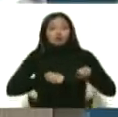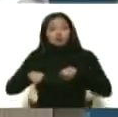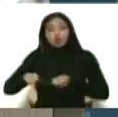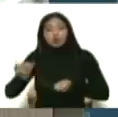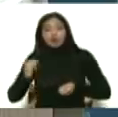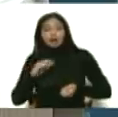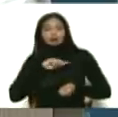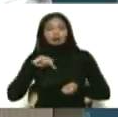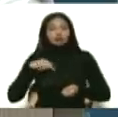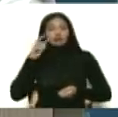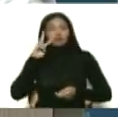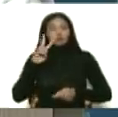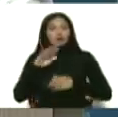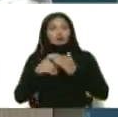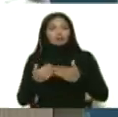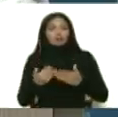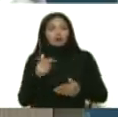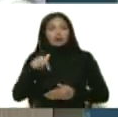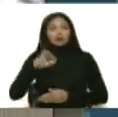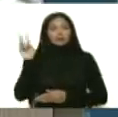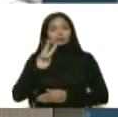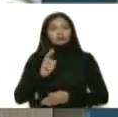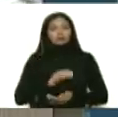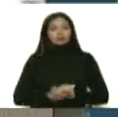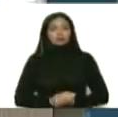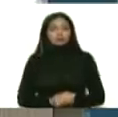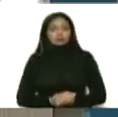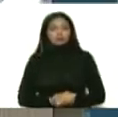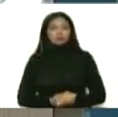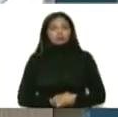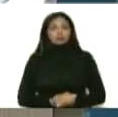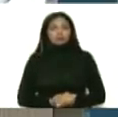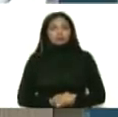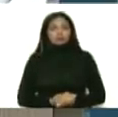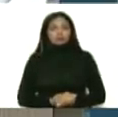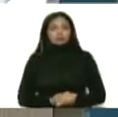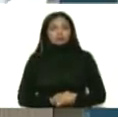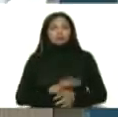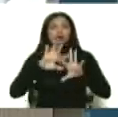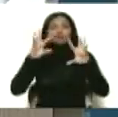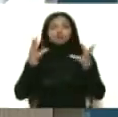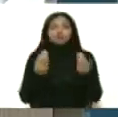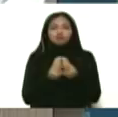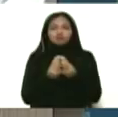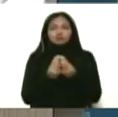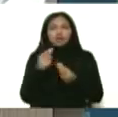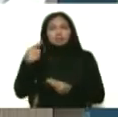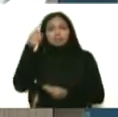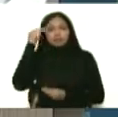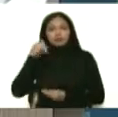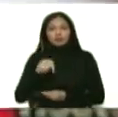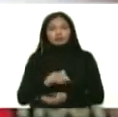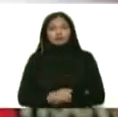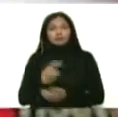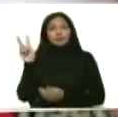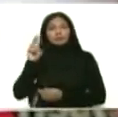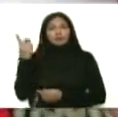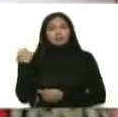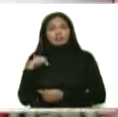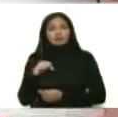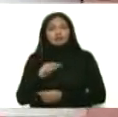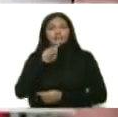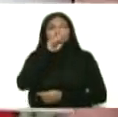estricto que estamos haciendo aquí en Venezuela. En resumen, Para el día de hoy, Venezuela cuenta